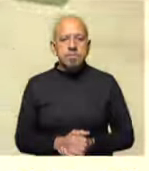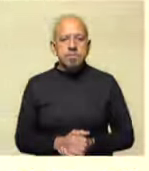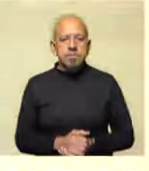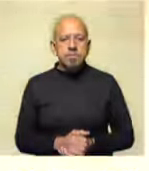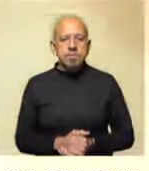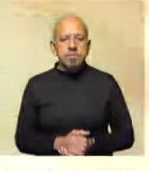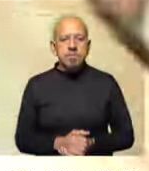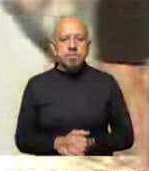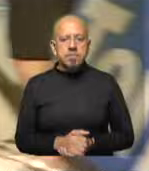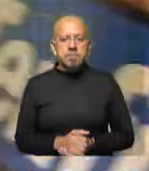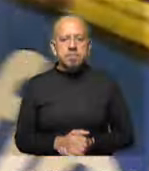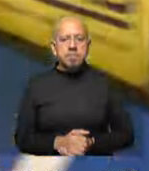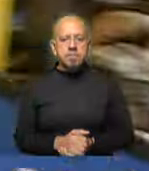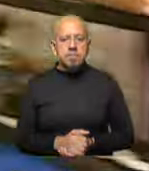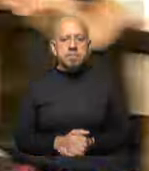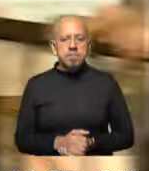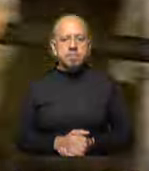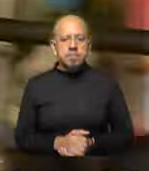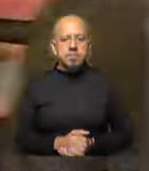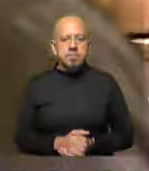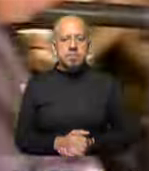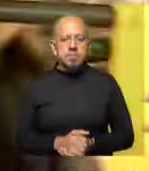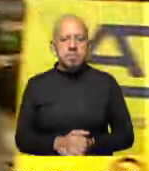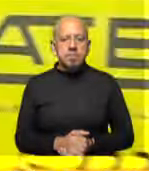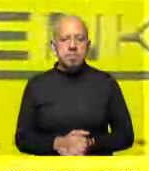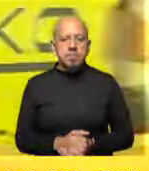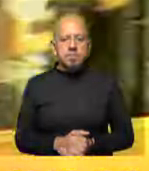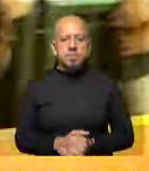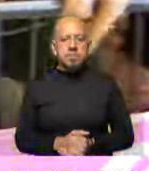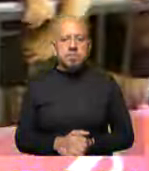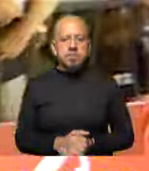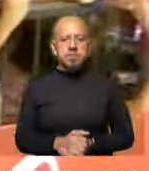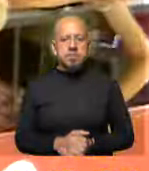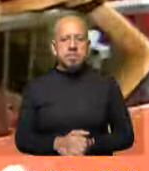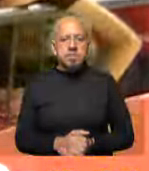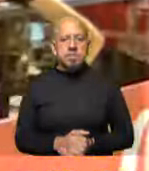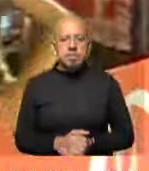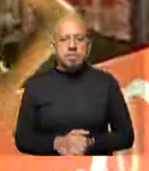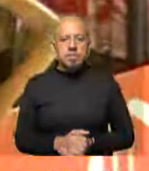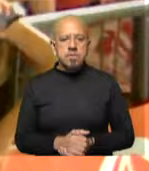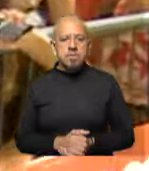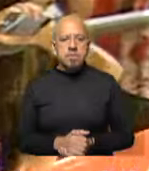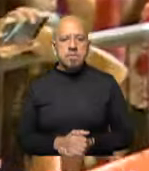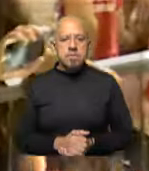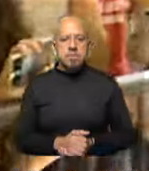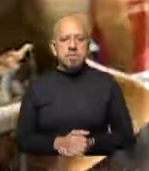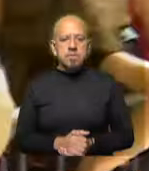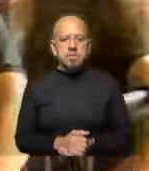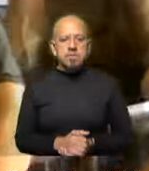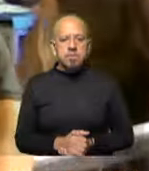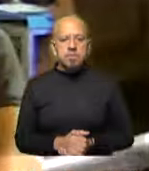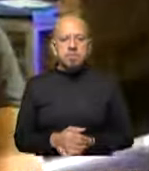por acá ahí viene ahí viene ahí viene ahí viene Ah viene Ah viene vi y estamos de bilva y carnaval de